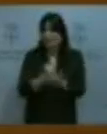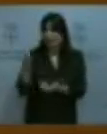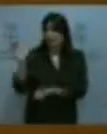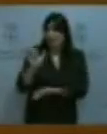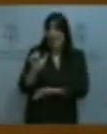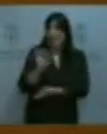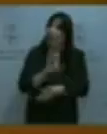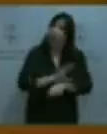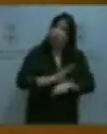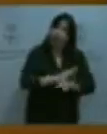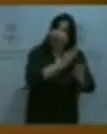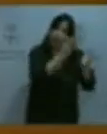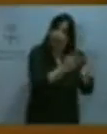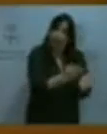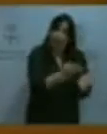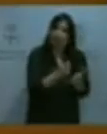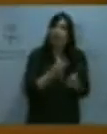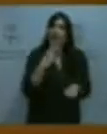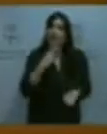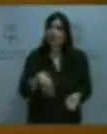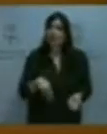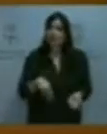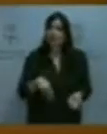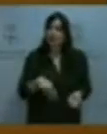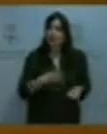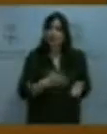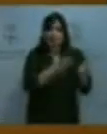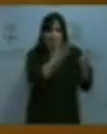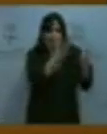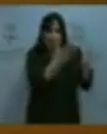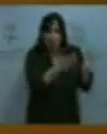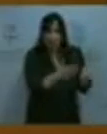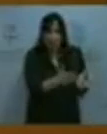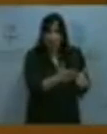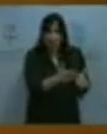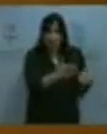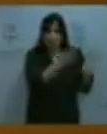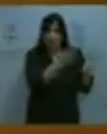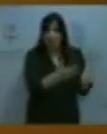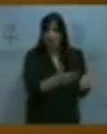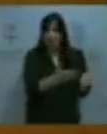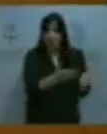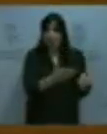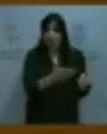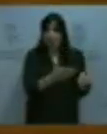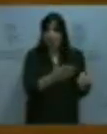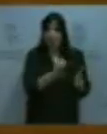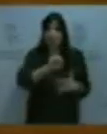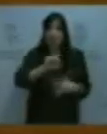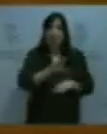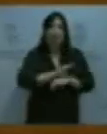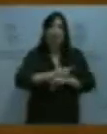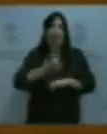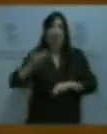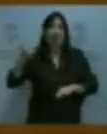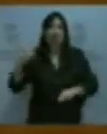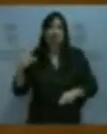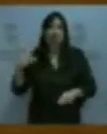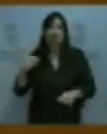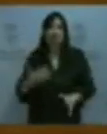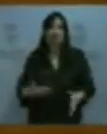Ah, o sea que a usted le pasan desapercibidos y a muchos consejeros que tenían sus competencias, le pasan desapercibidos que